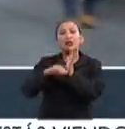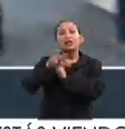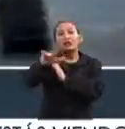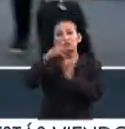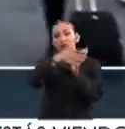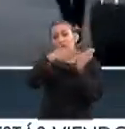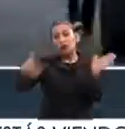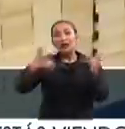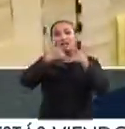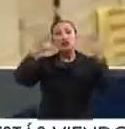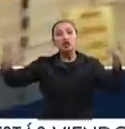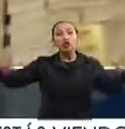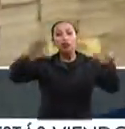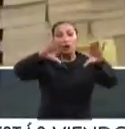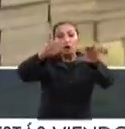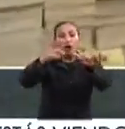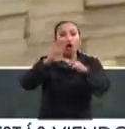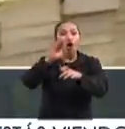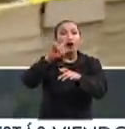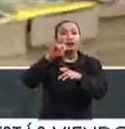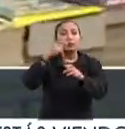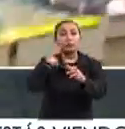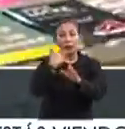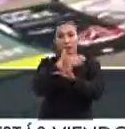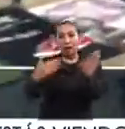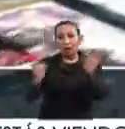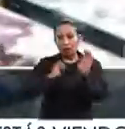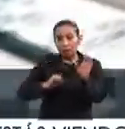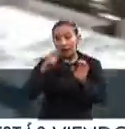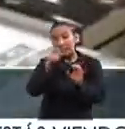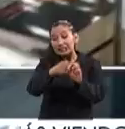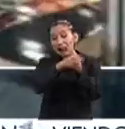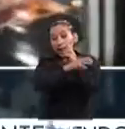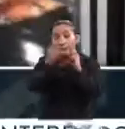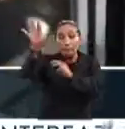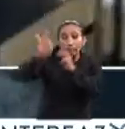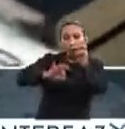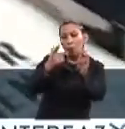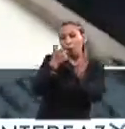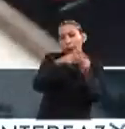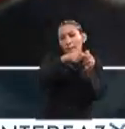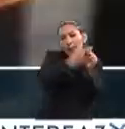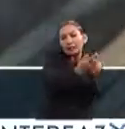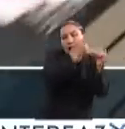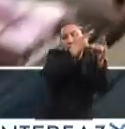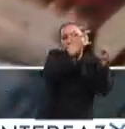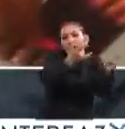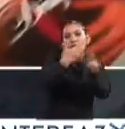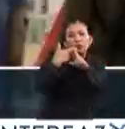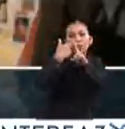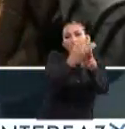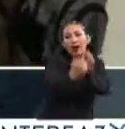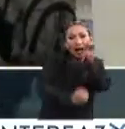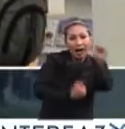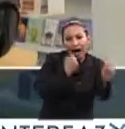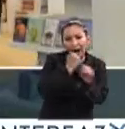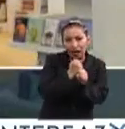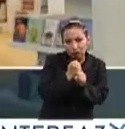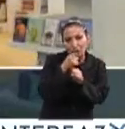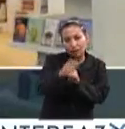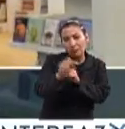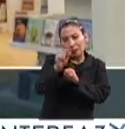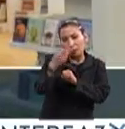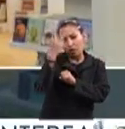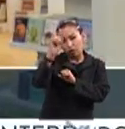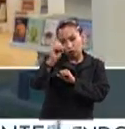1968-2018, Historia Colectiva de Medio Siglo. Si bien este material toma como pretexto el aniversario del